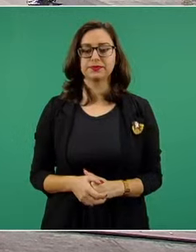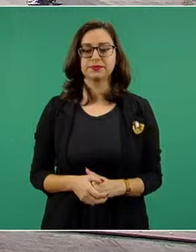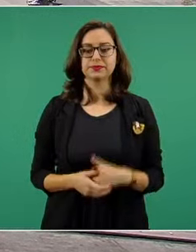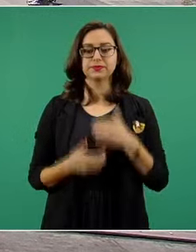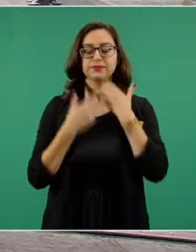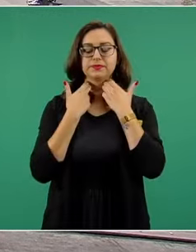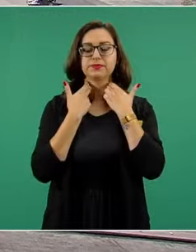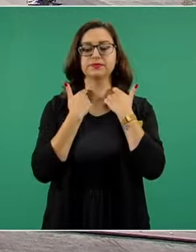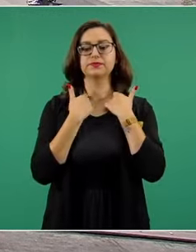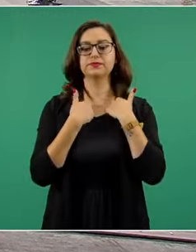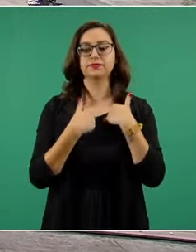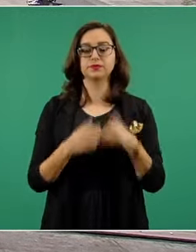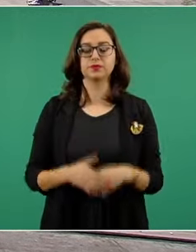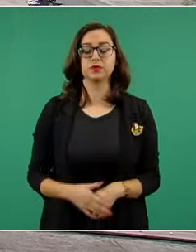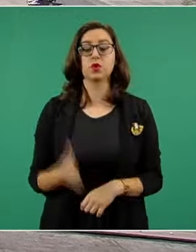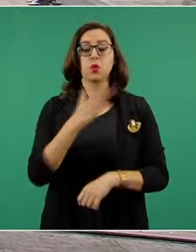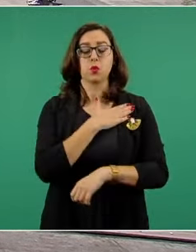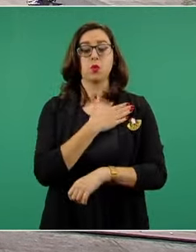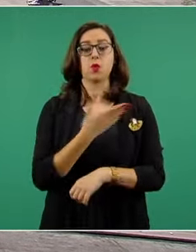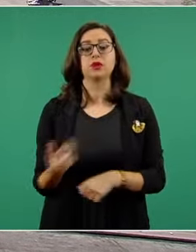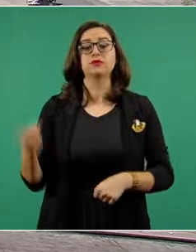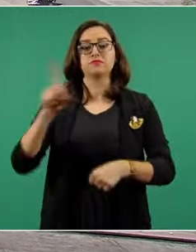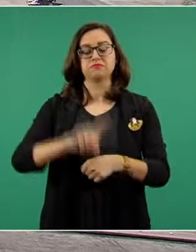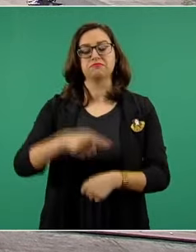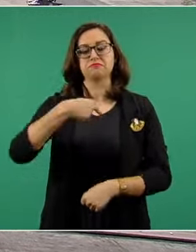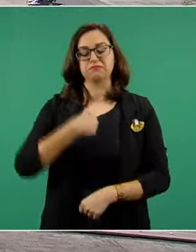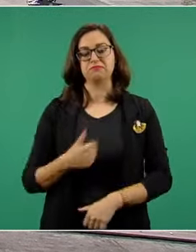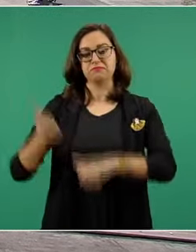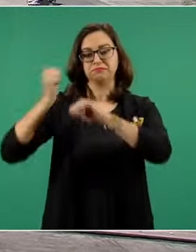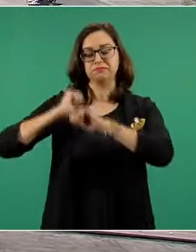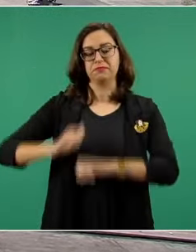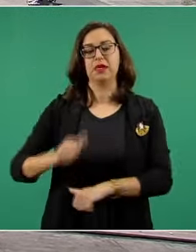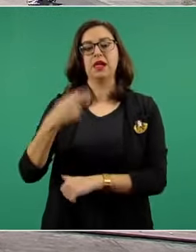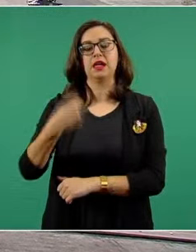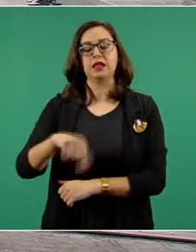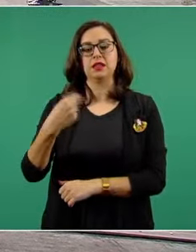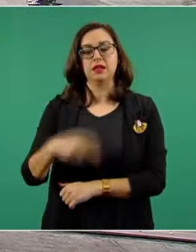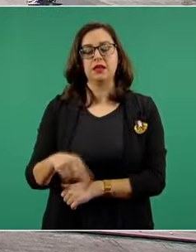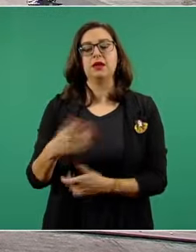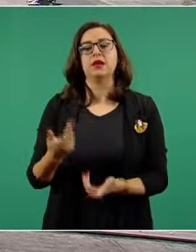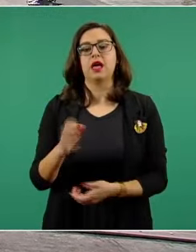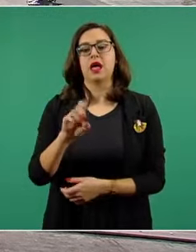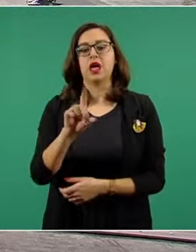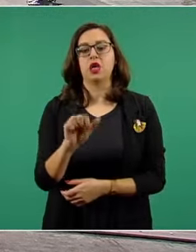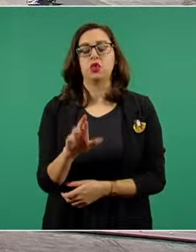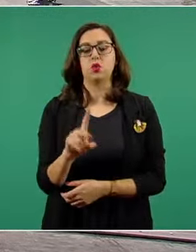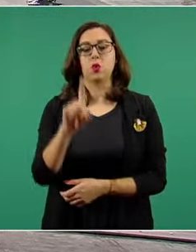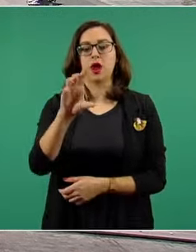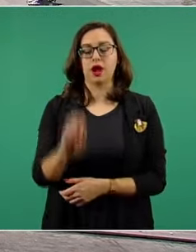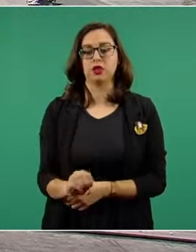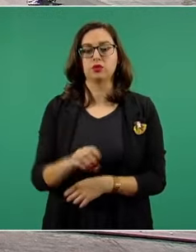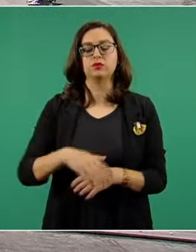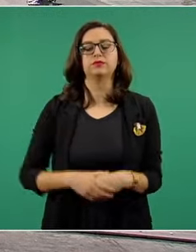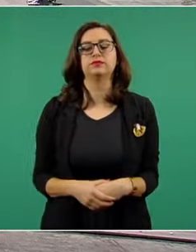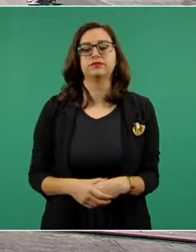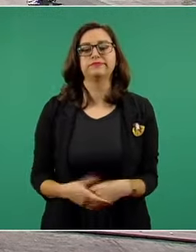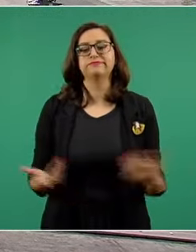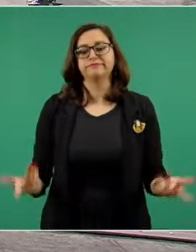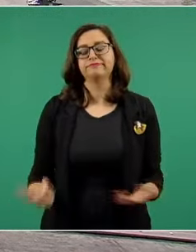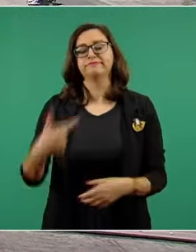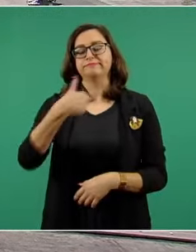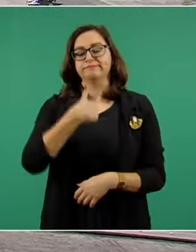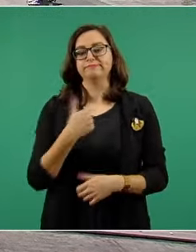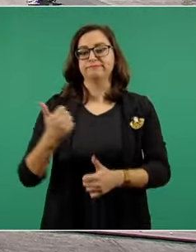Muy buenos días, soy el teniente de navío Eduardo Cortés. De parte de la Secretaría de Marina Armada de México,